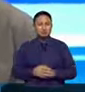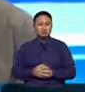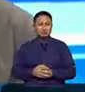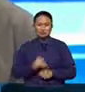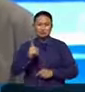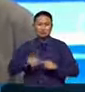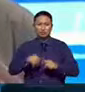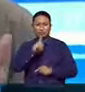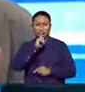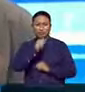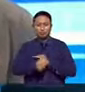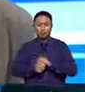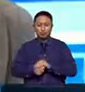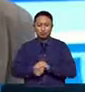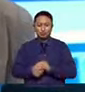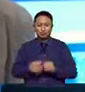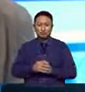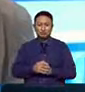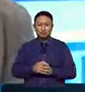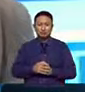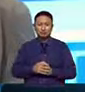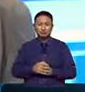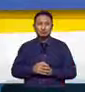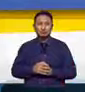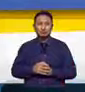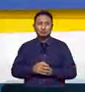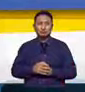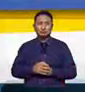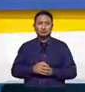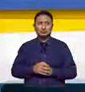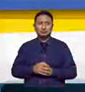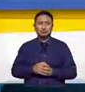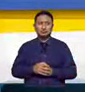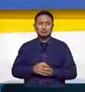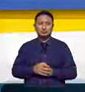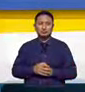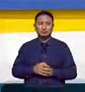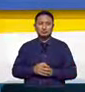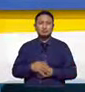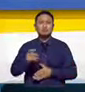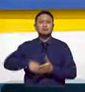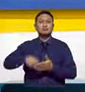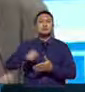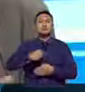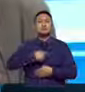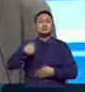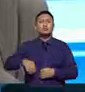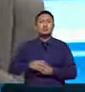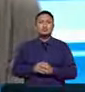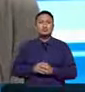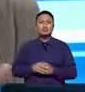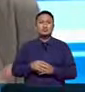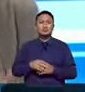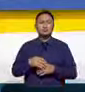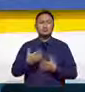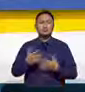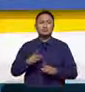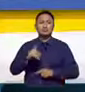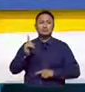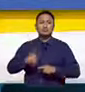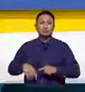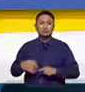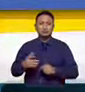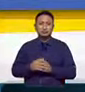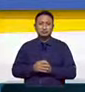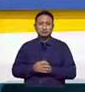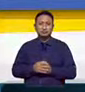esconder. A cada vez se mencionan los contratos este rato, chinos. ¿No? Exactamente, los contratos chinos que no se puede no abordarlos.